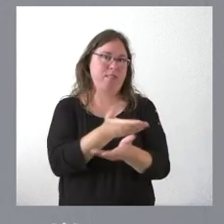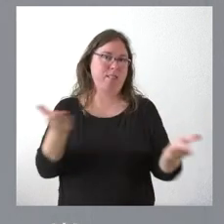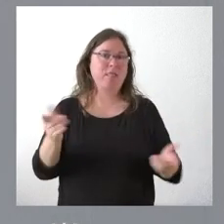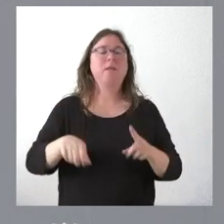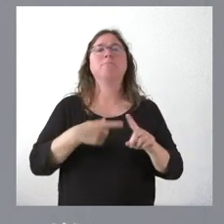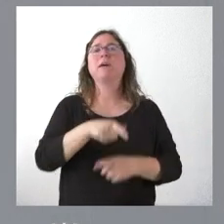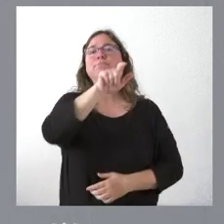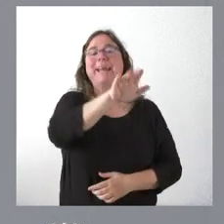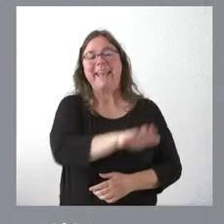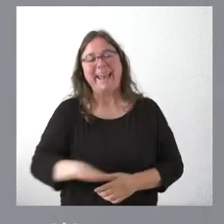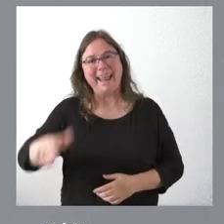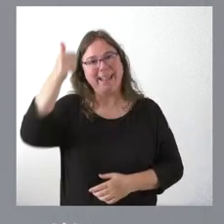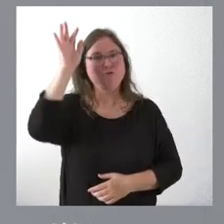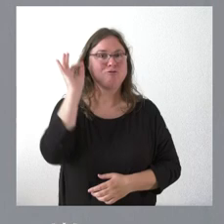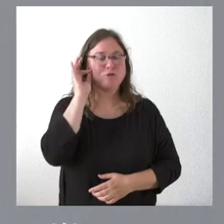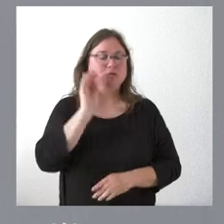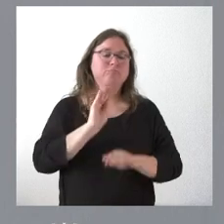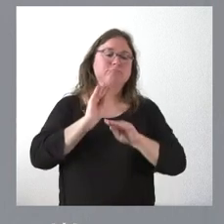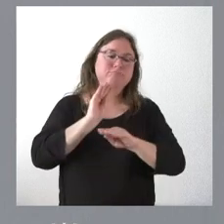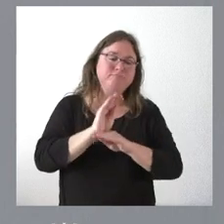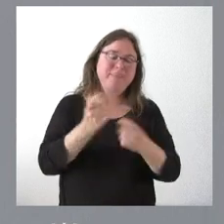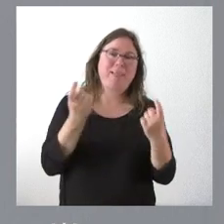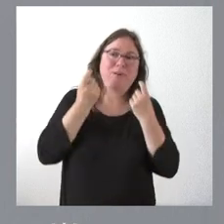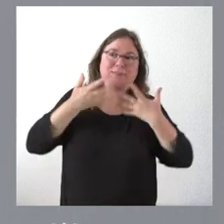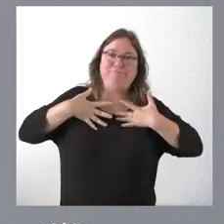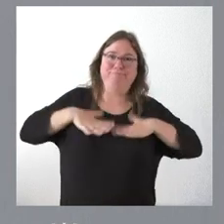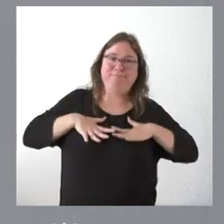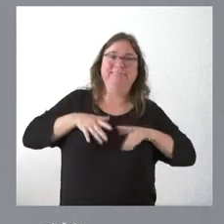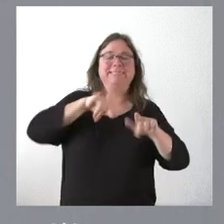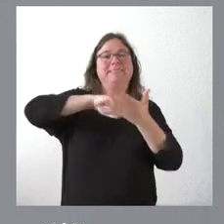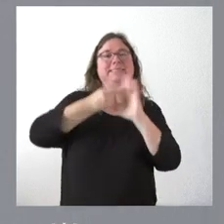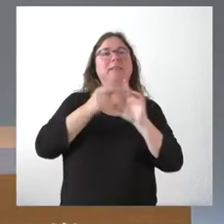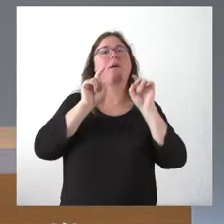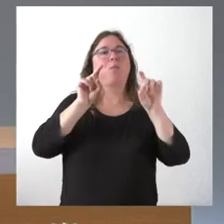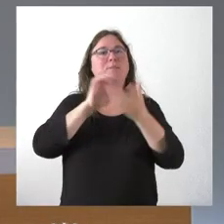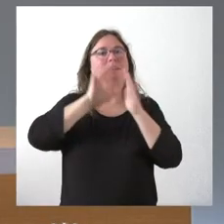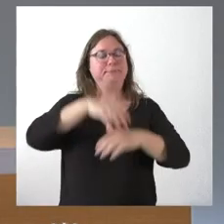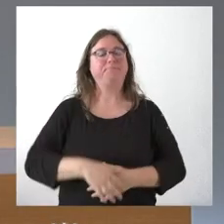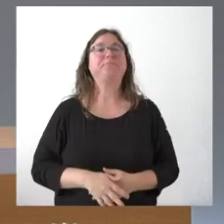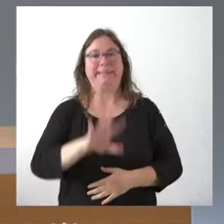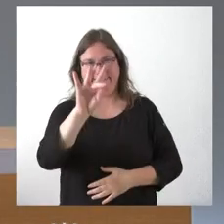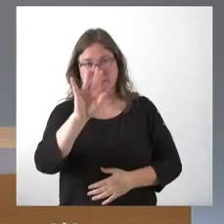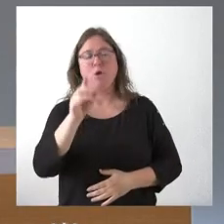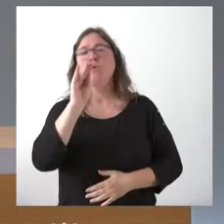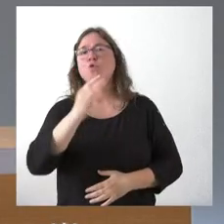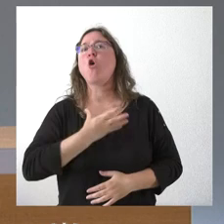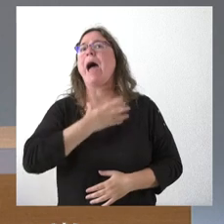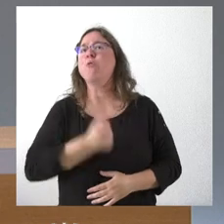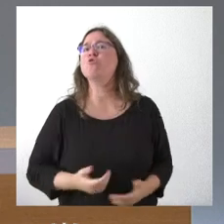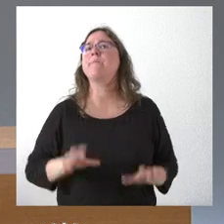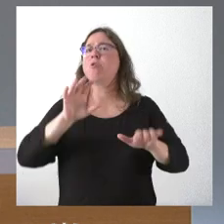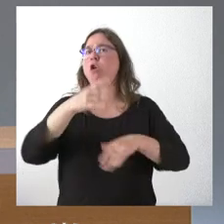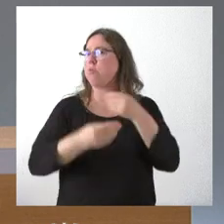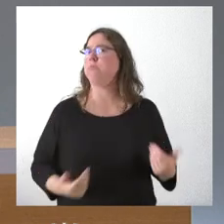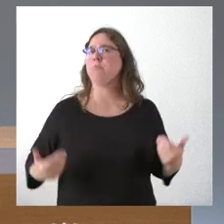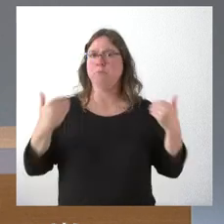los niños y niñas que reciben la educación, los alumnos y las alumnas en el sistema educativo. Sí, pero ¿cree que el Ayuntamiento de León no está asumiendo las competencias